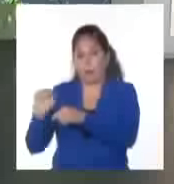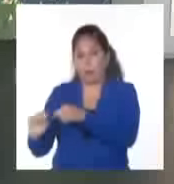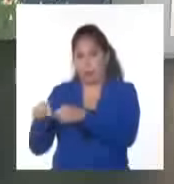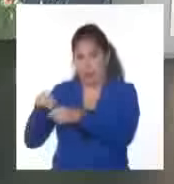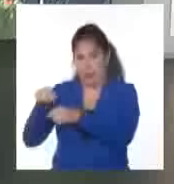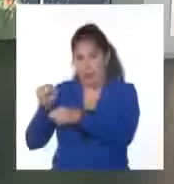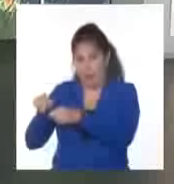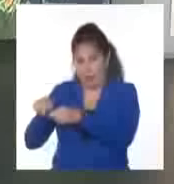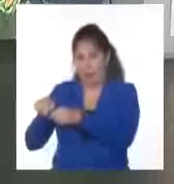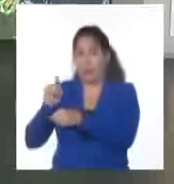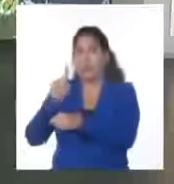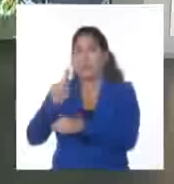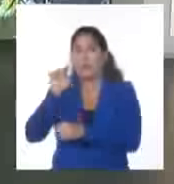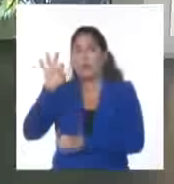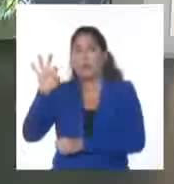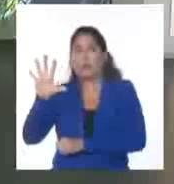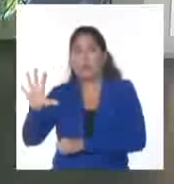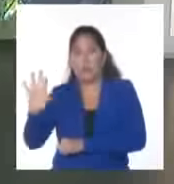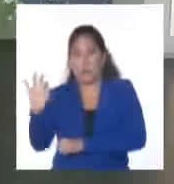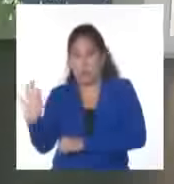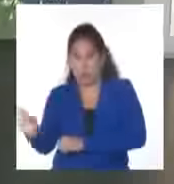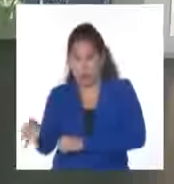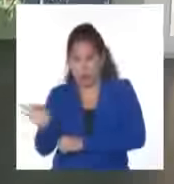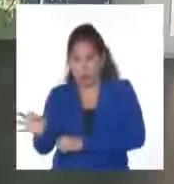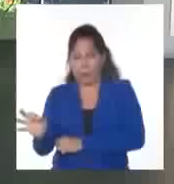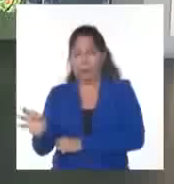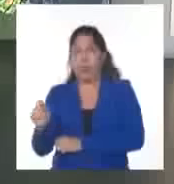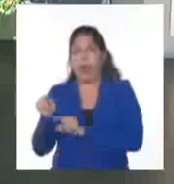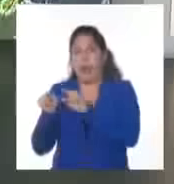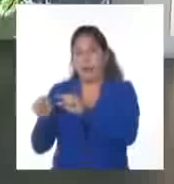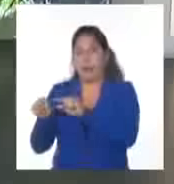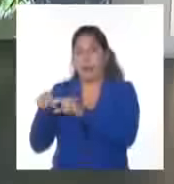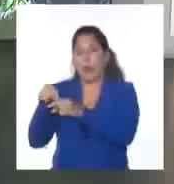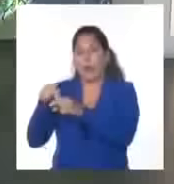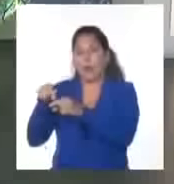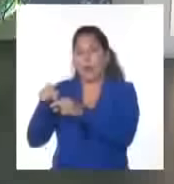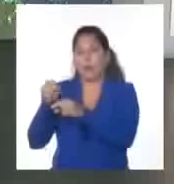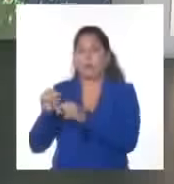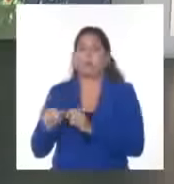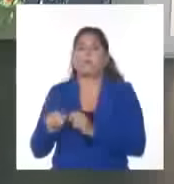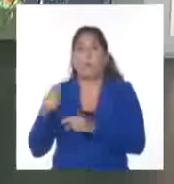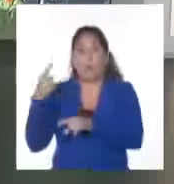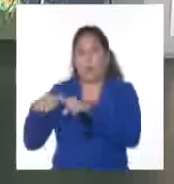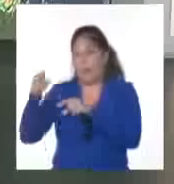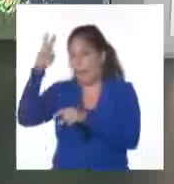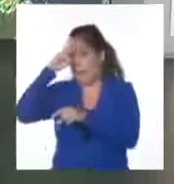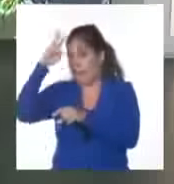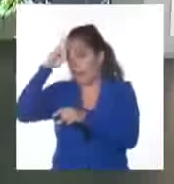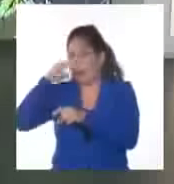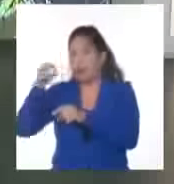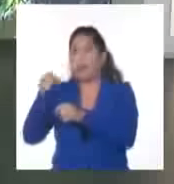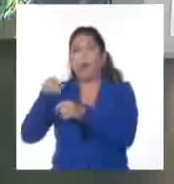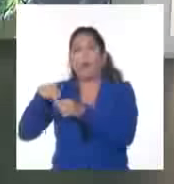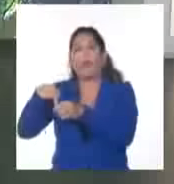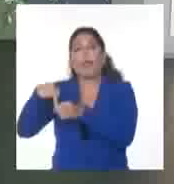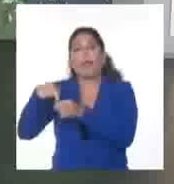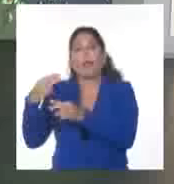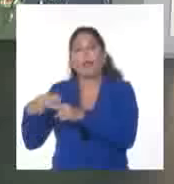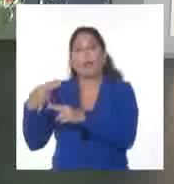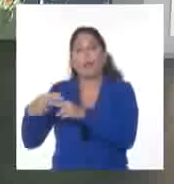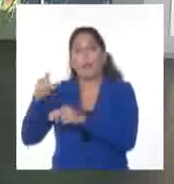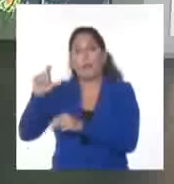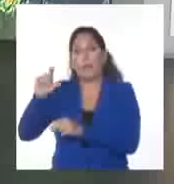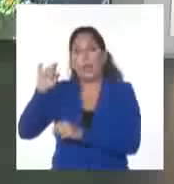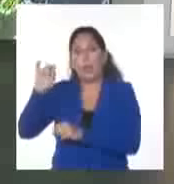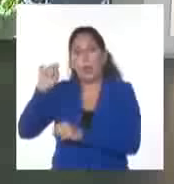a 185 al este sudeste de la isla de Cozumel, en México. En las últimas horas se ha